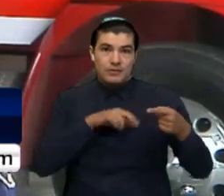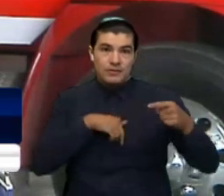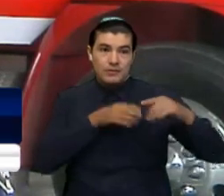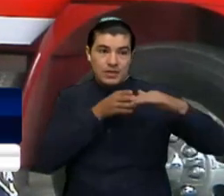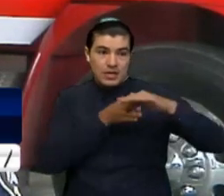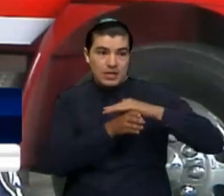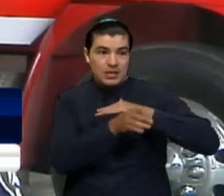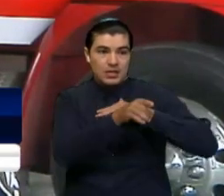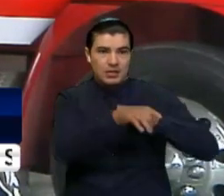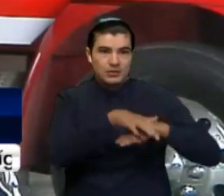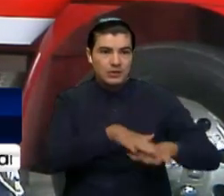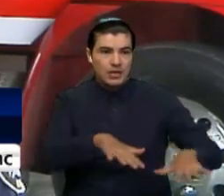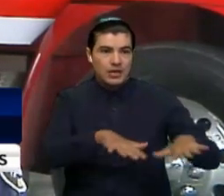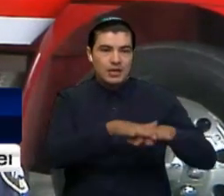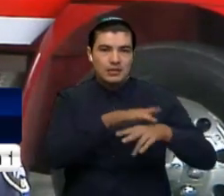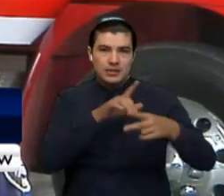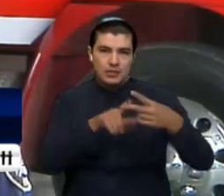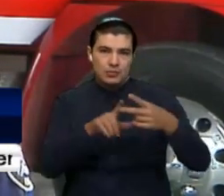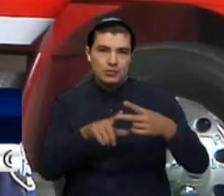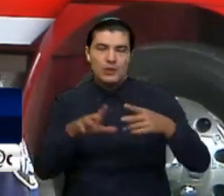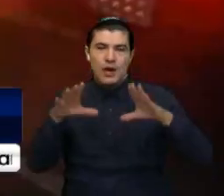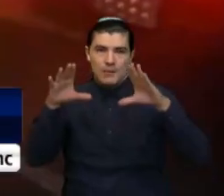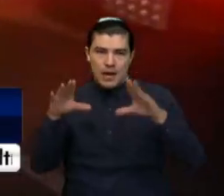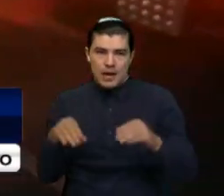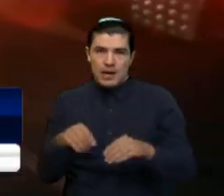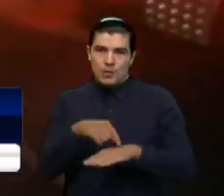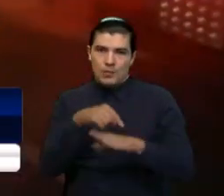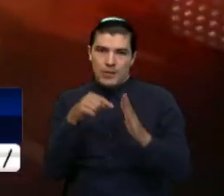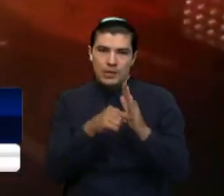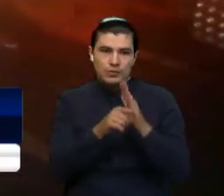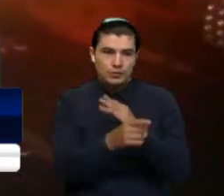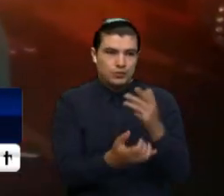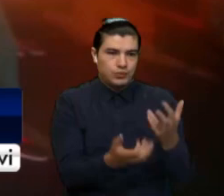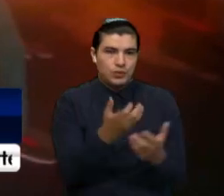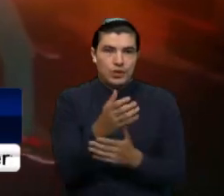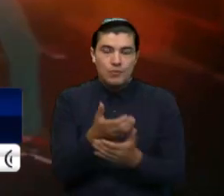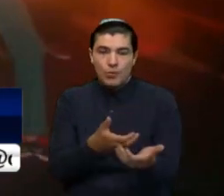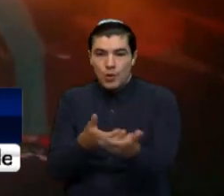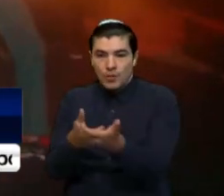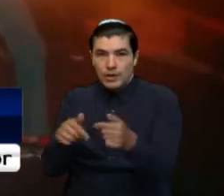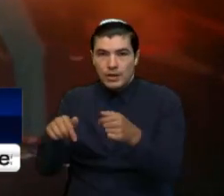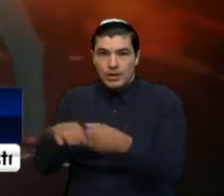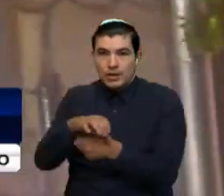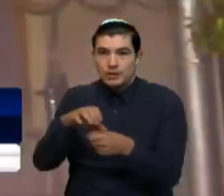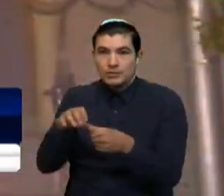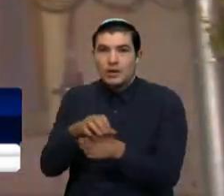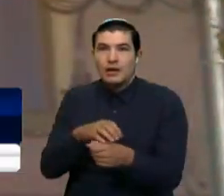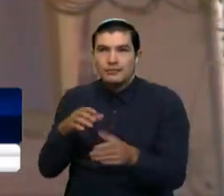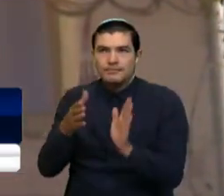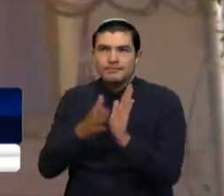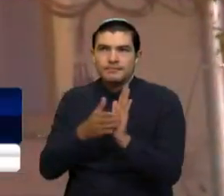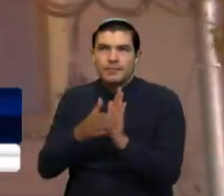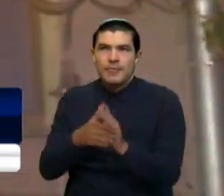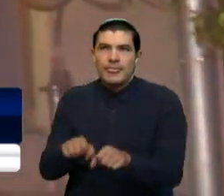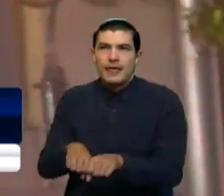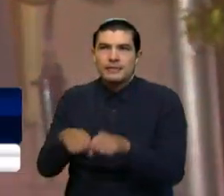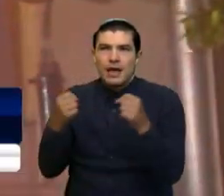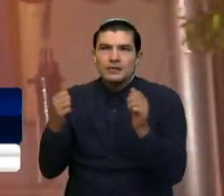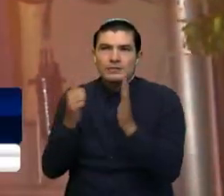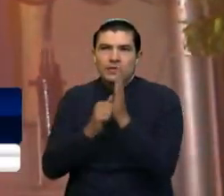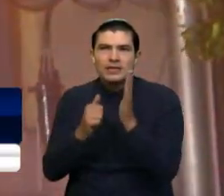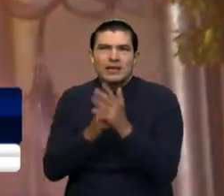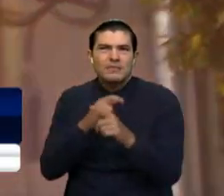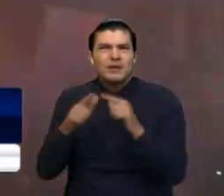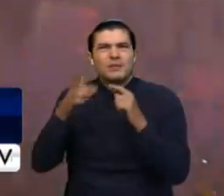zona y segundo apagar completamente el incendio bomberos de la ciudad reportaron solo daños materiales mientras que se investiga que pudo